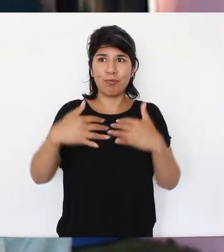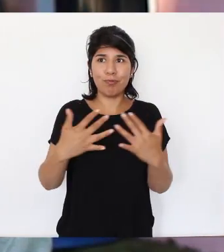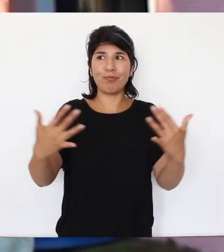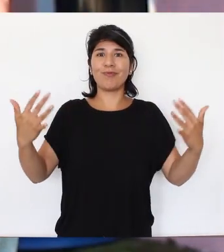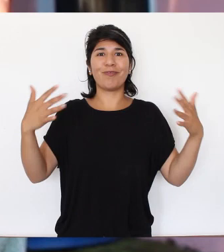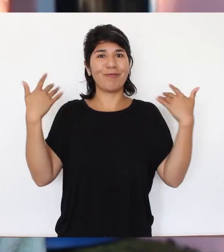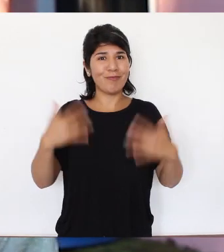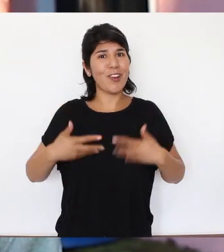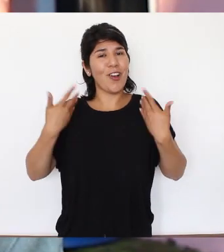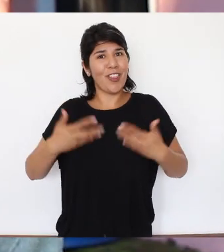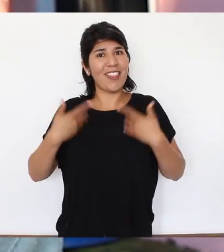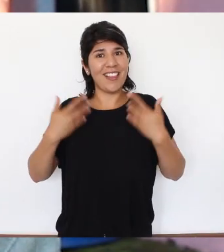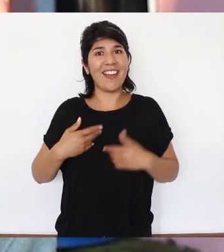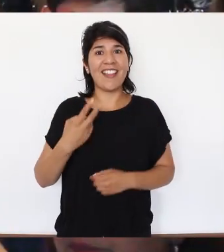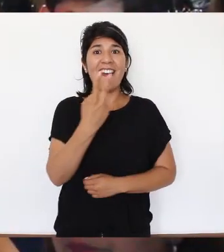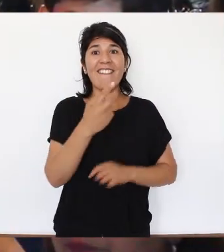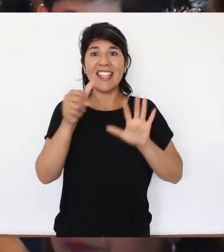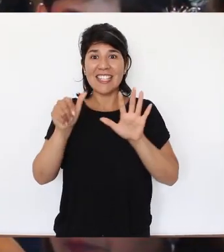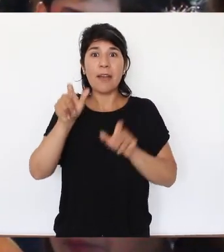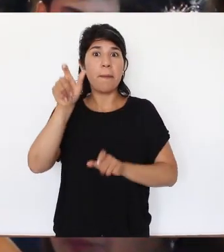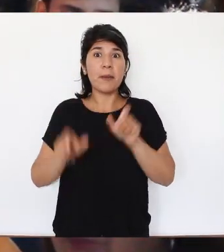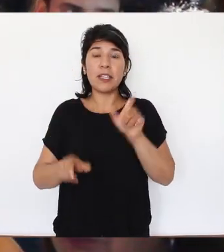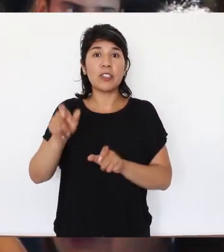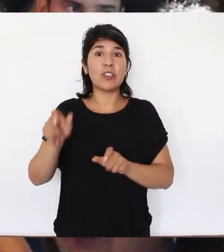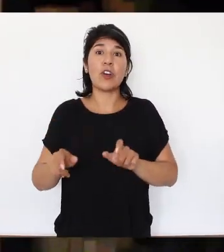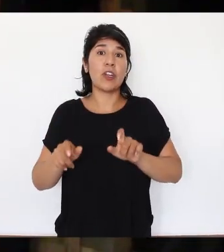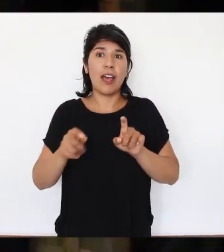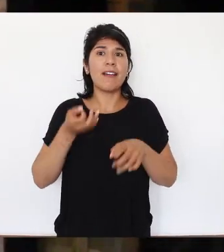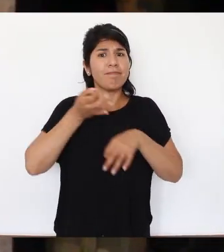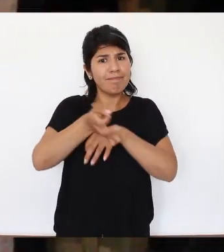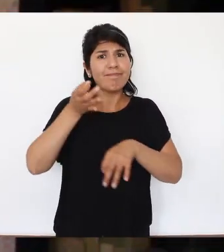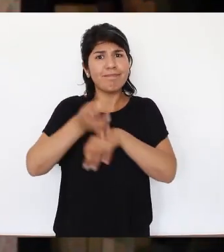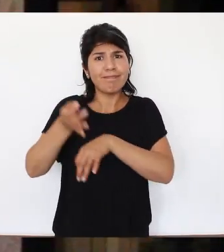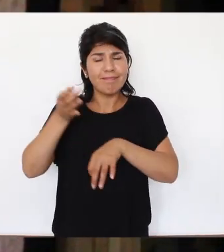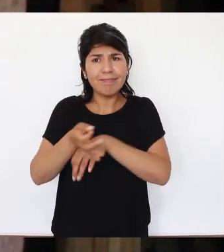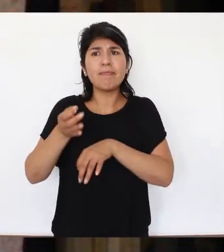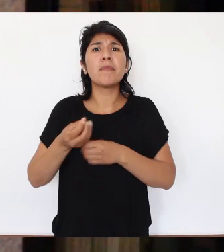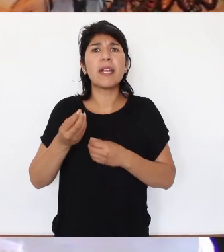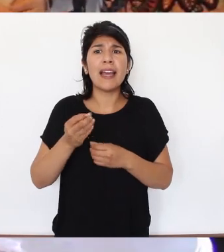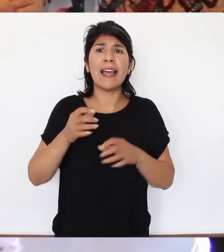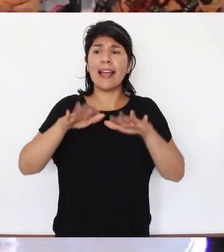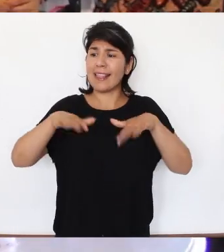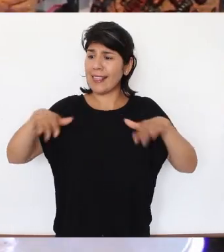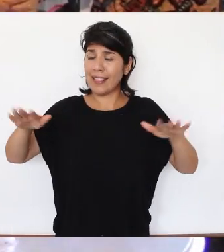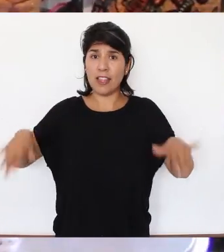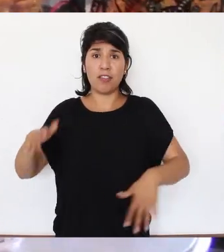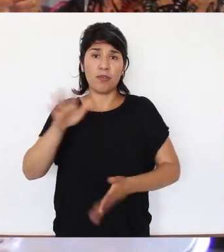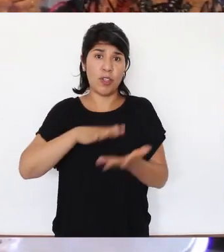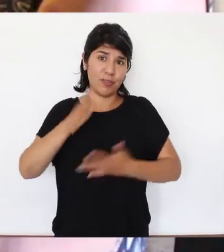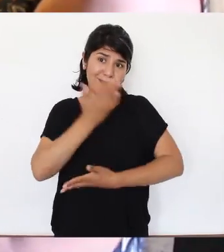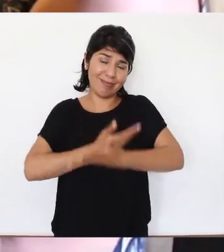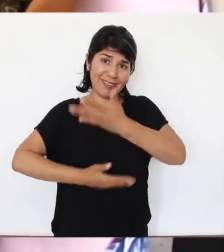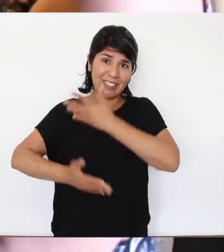muy contenta porque realmente 26 personas han adquirido las herramientas necesarias para incluir los niños